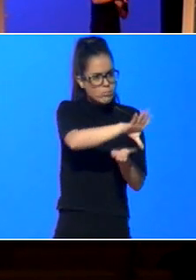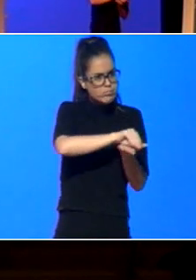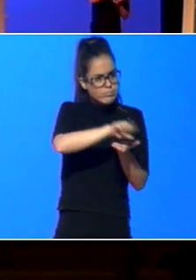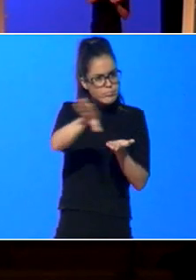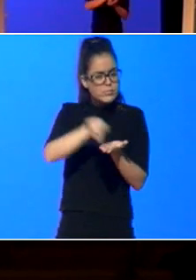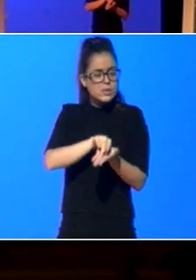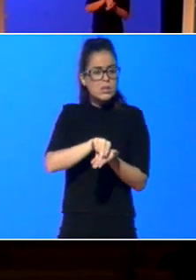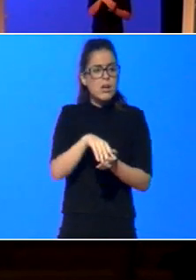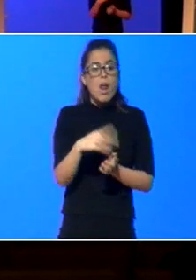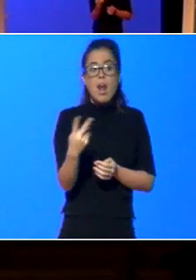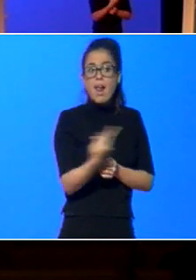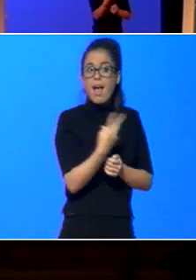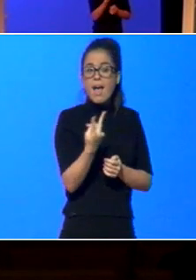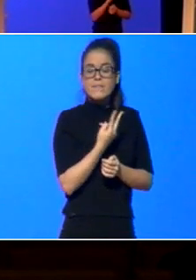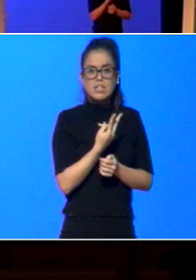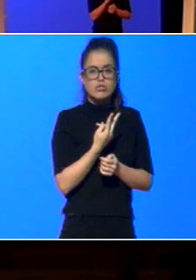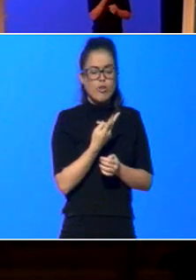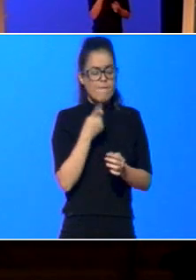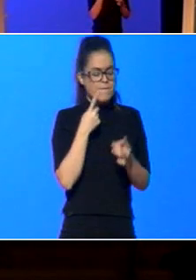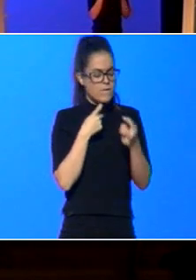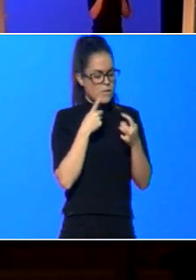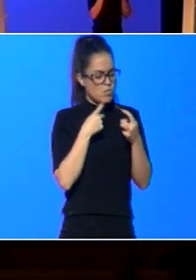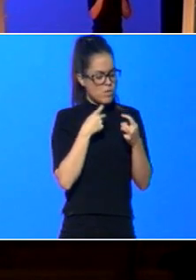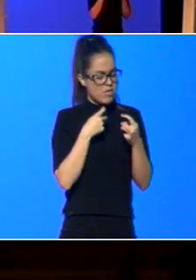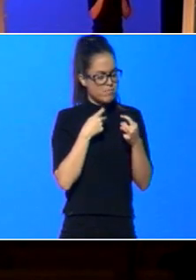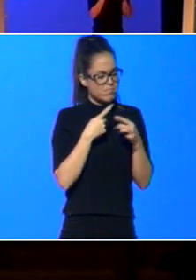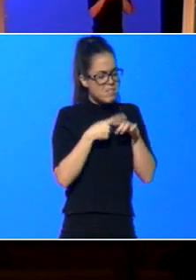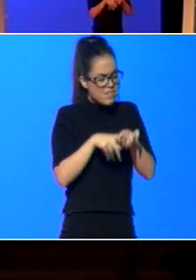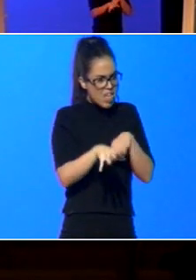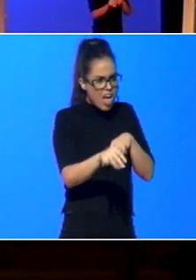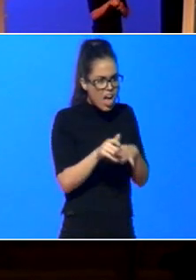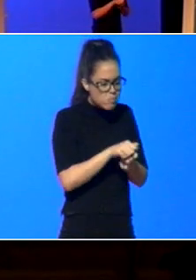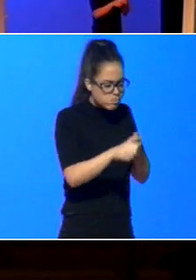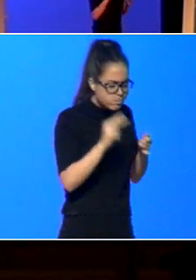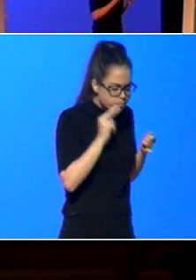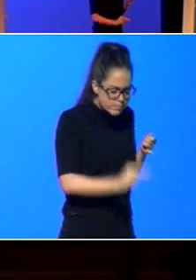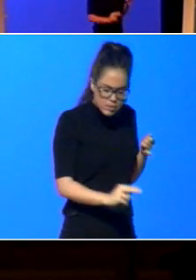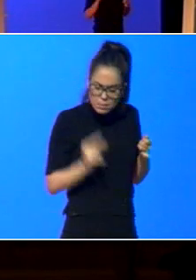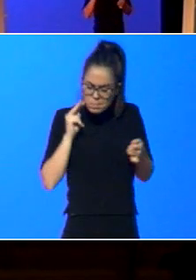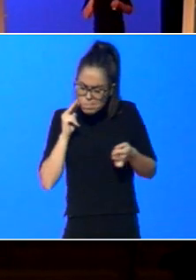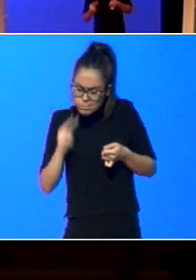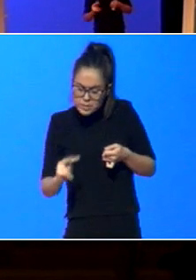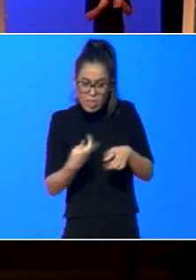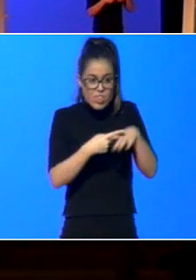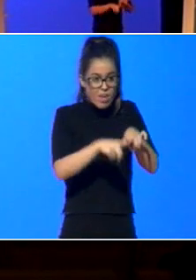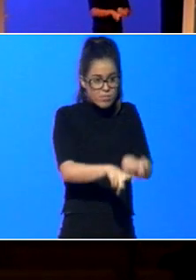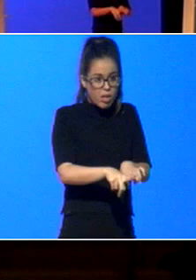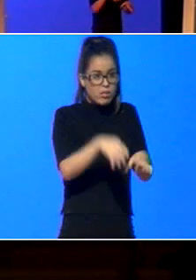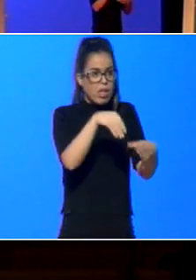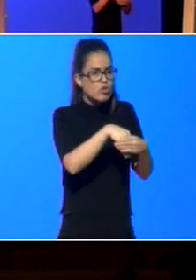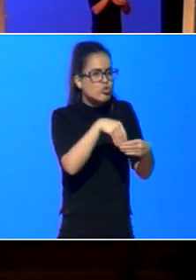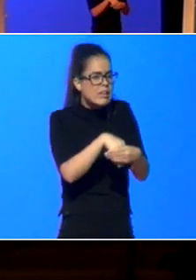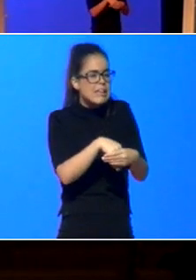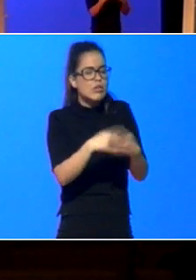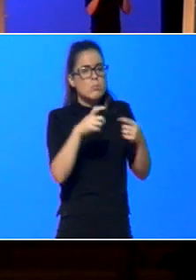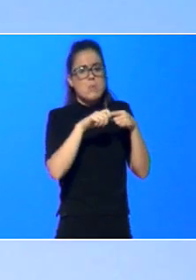información diferente cuando nos tratamos que contenidos deben ser los contenidos que debe haber en